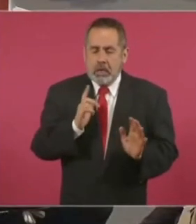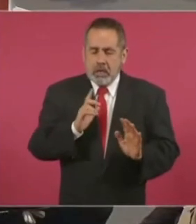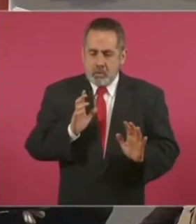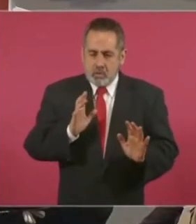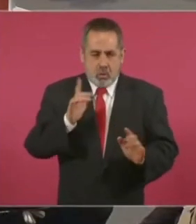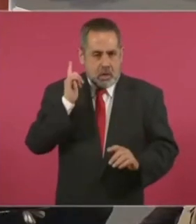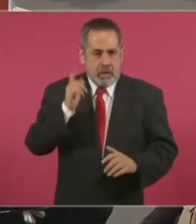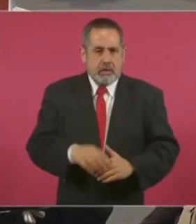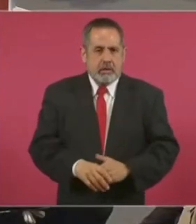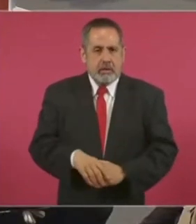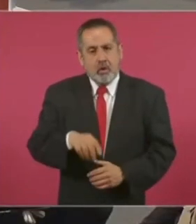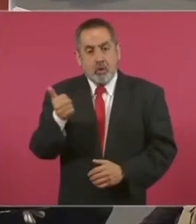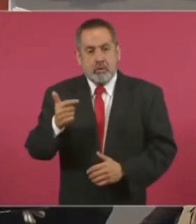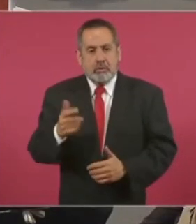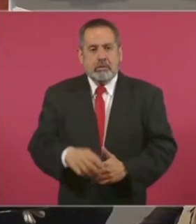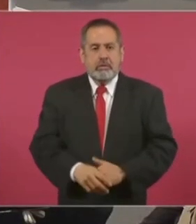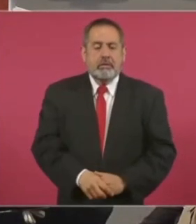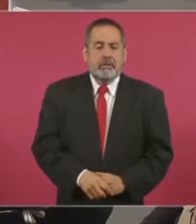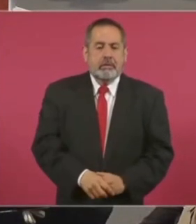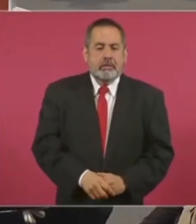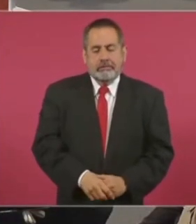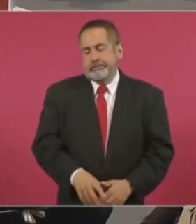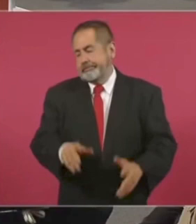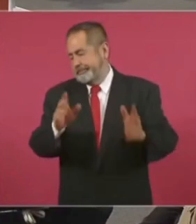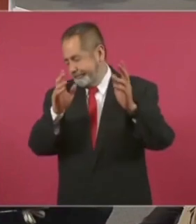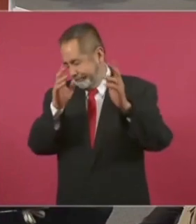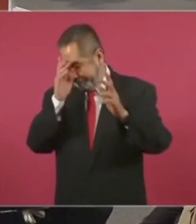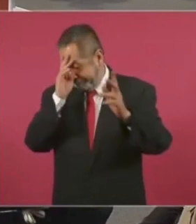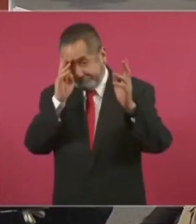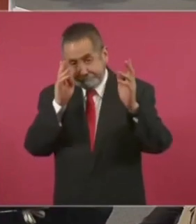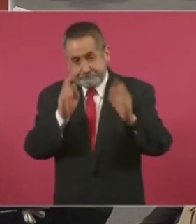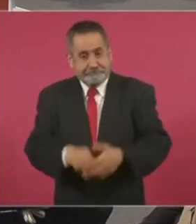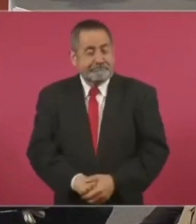A ver, sí, este es famoso. ¡Hijo!